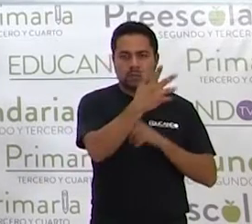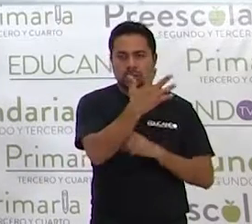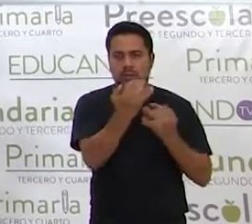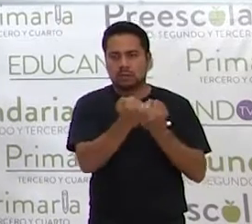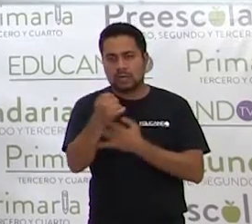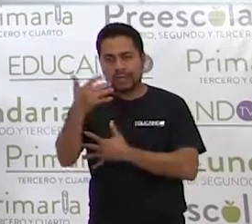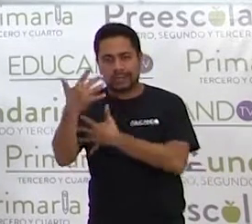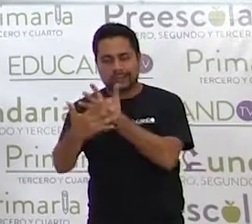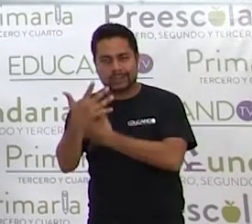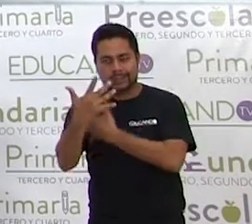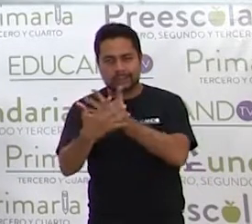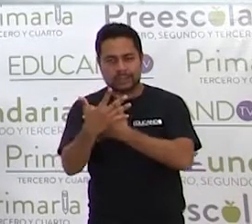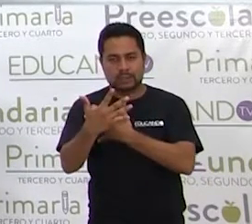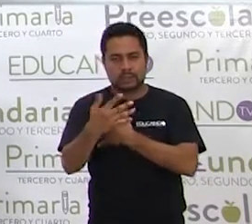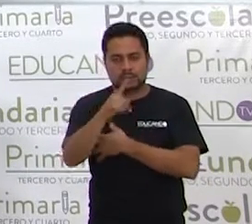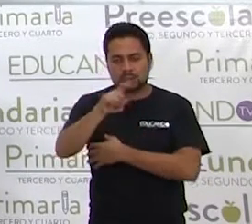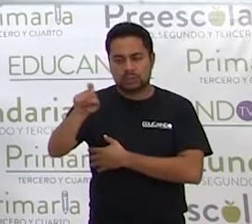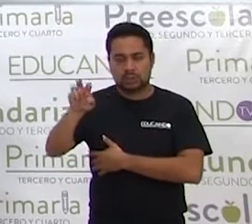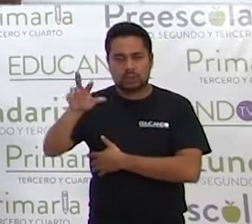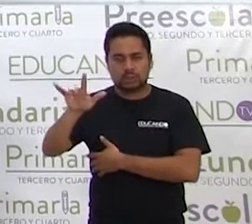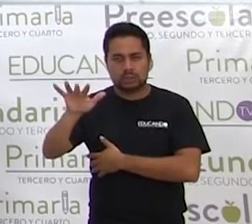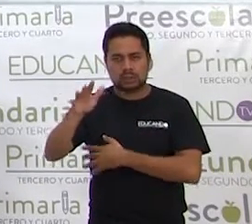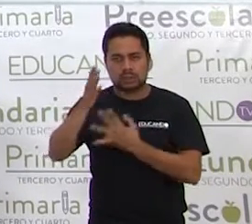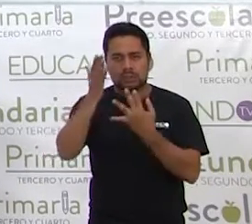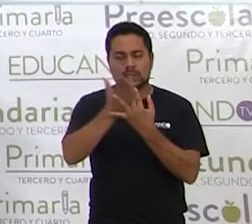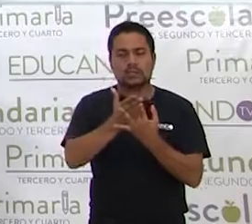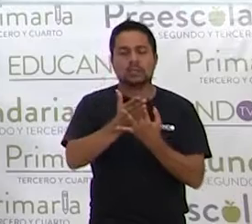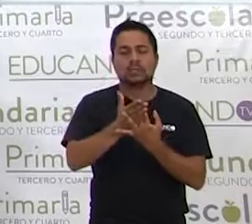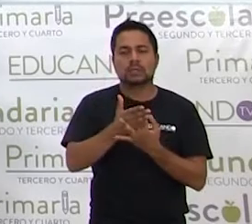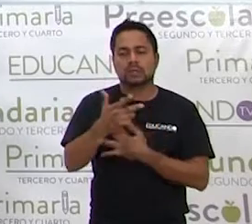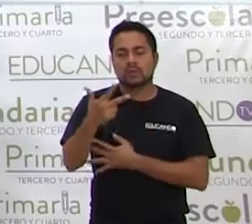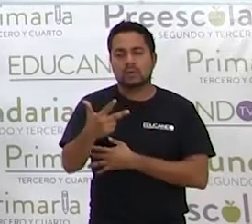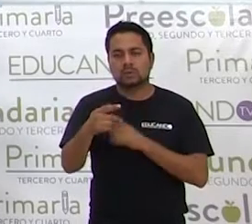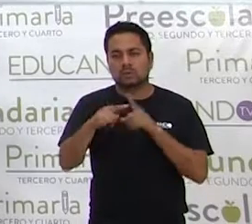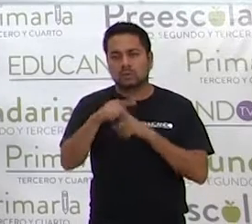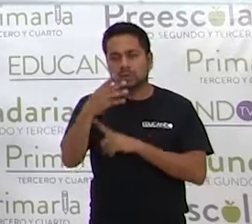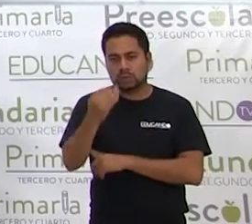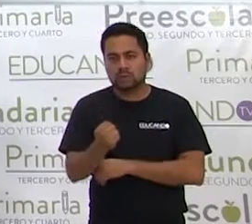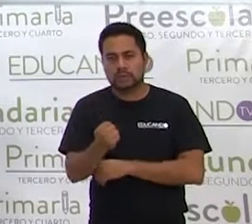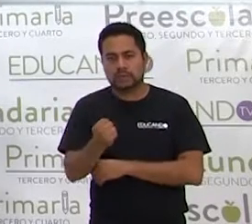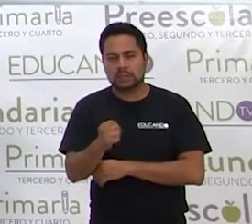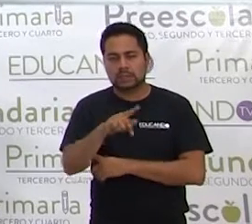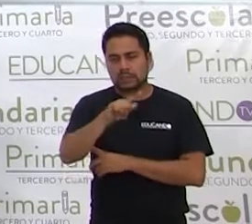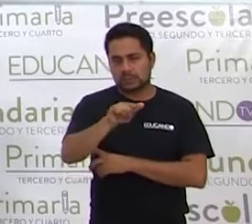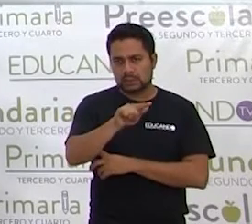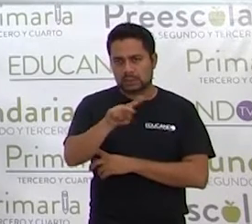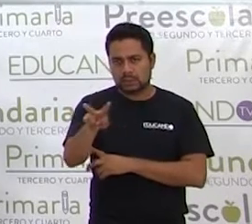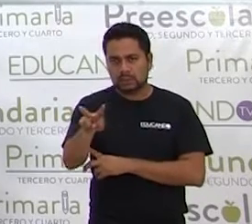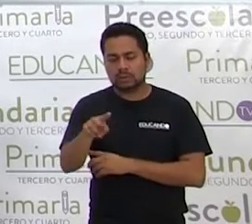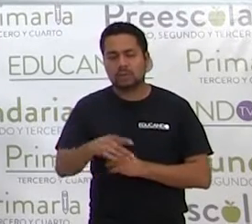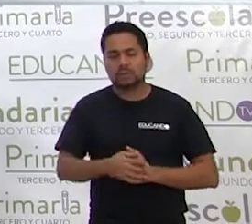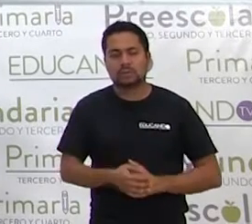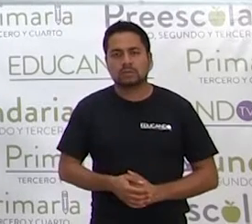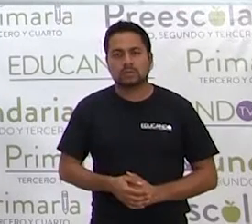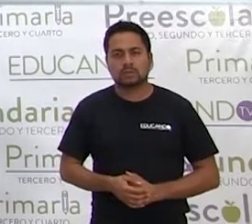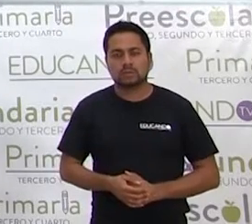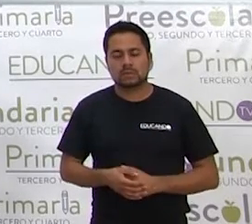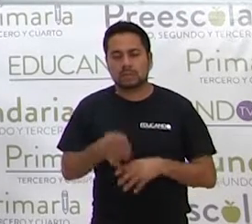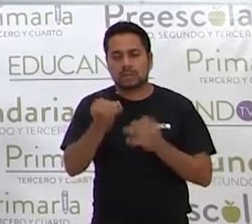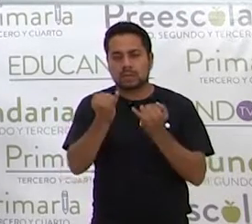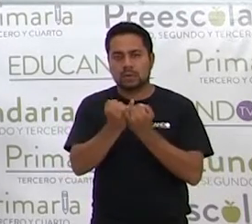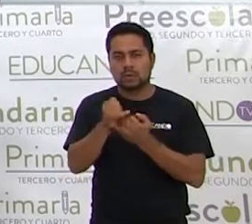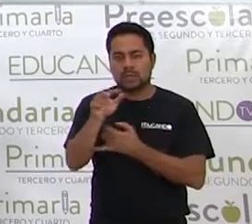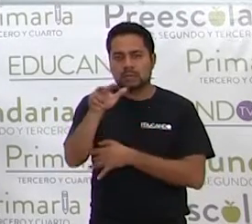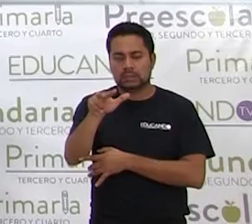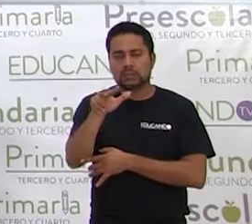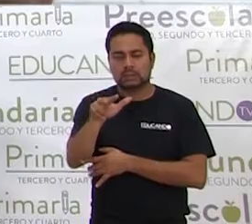15 150 entre de 8 por 9 72 igual a